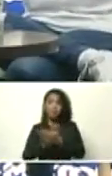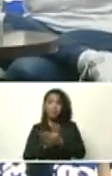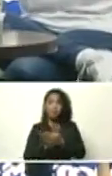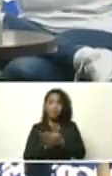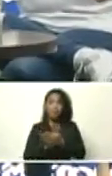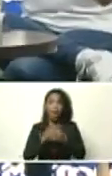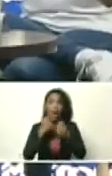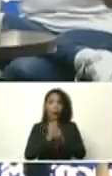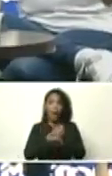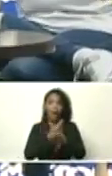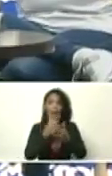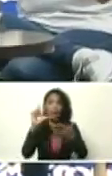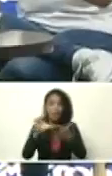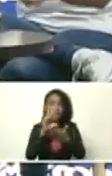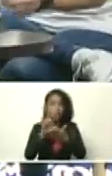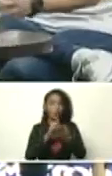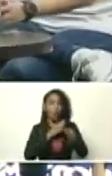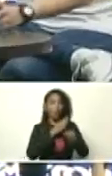librería por librería,